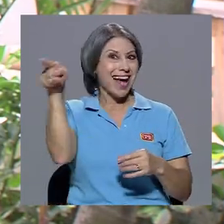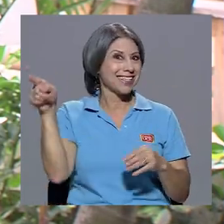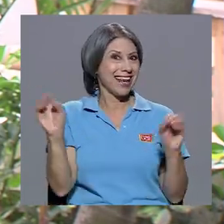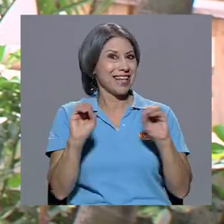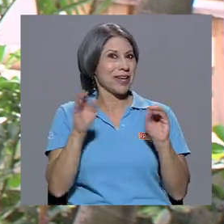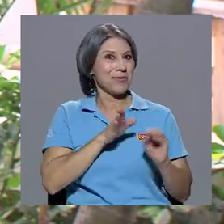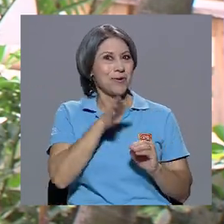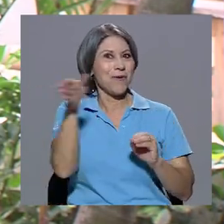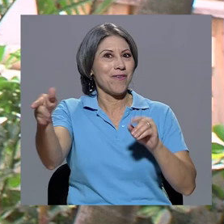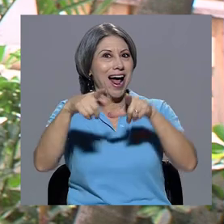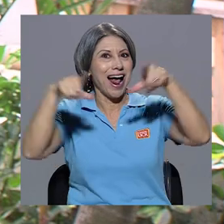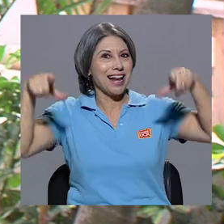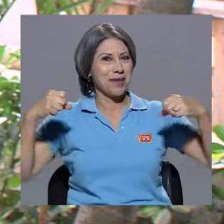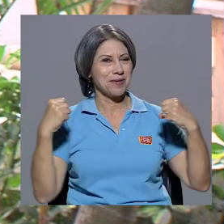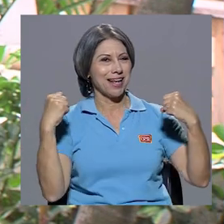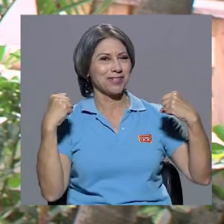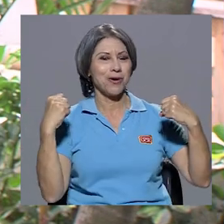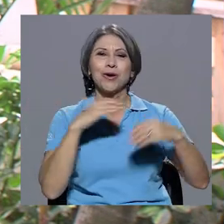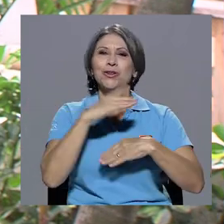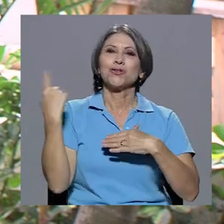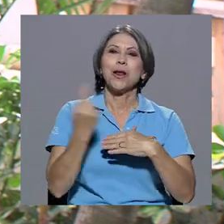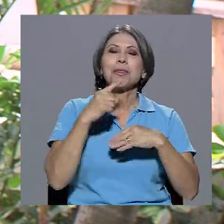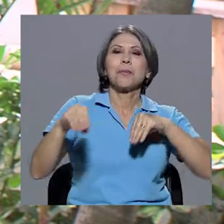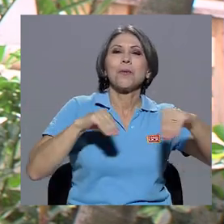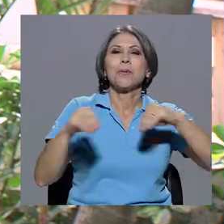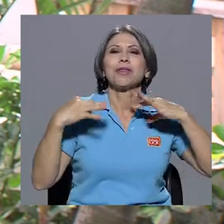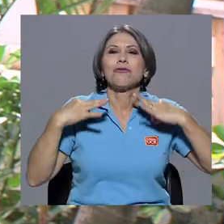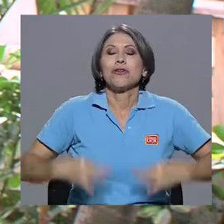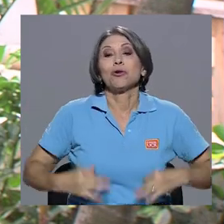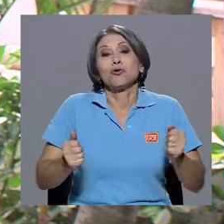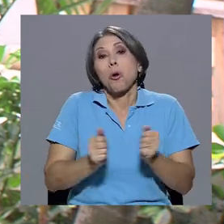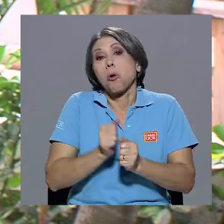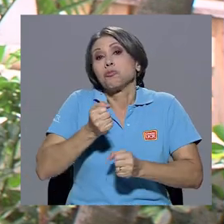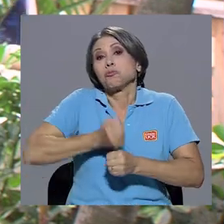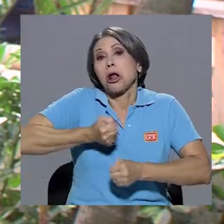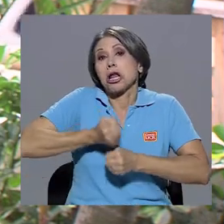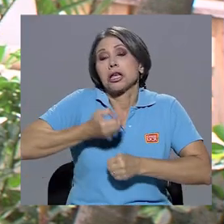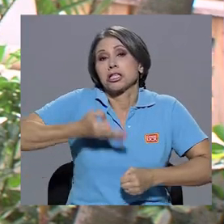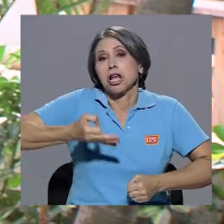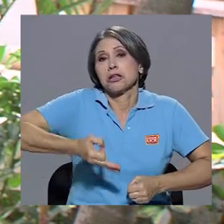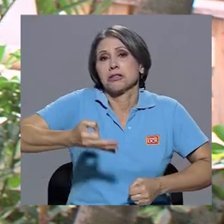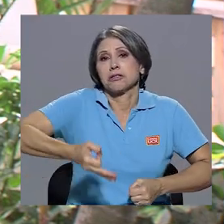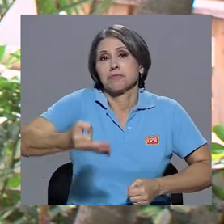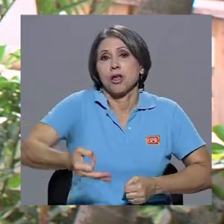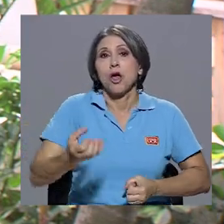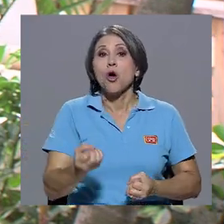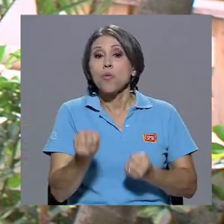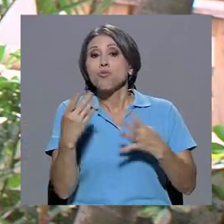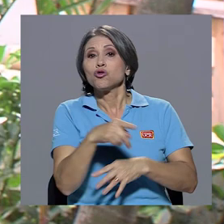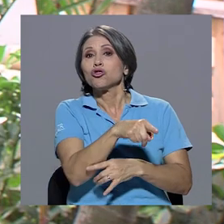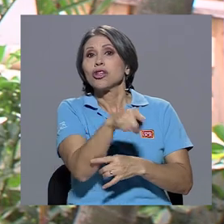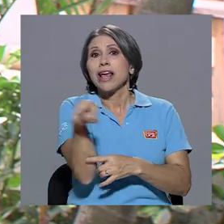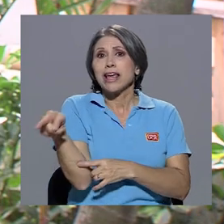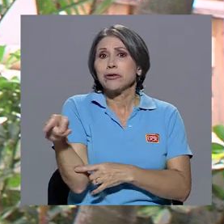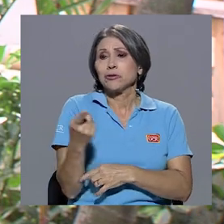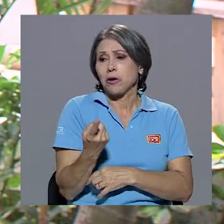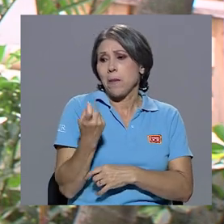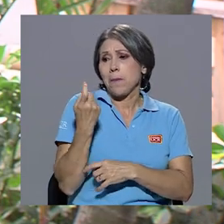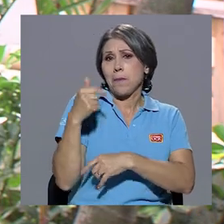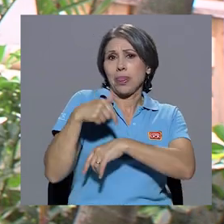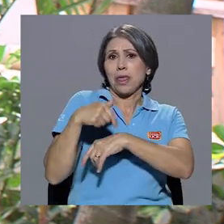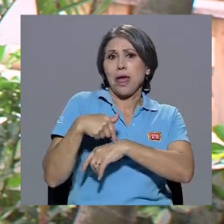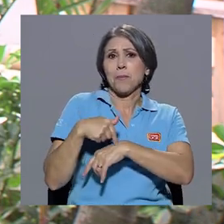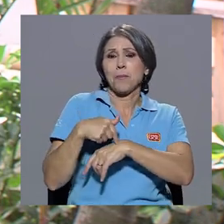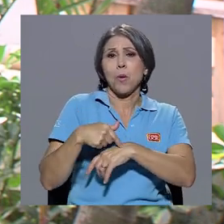todos practican movimiento físico a través de las tareas diarias, cotidianas. Por ejemplo, muchos hasta hace poco cortaban el zacate con